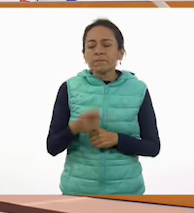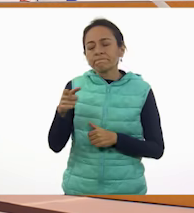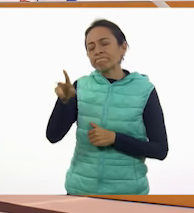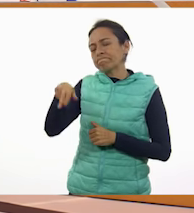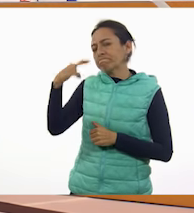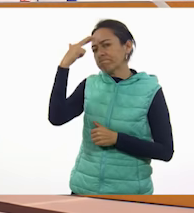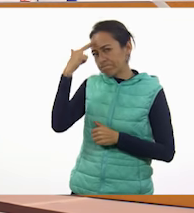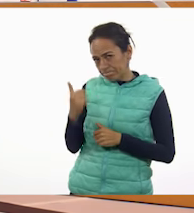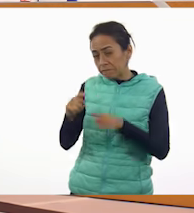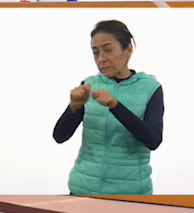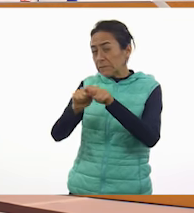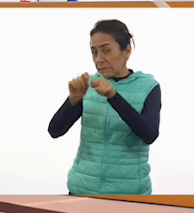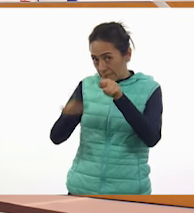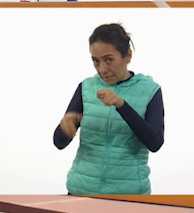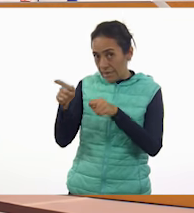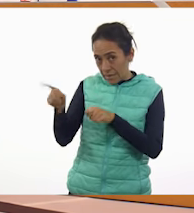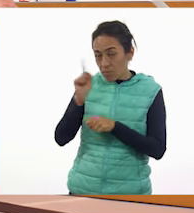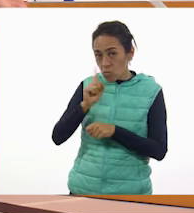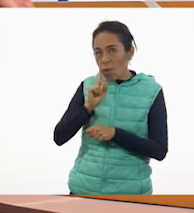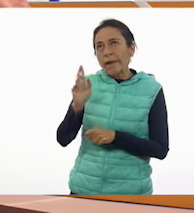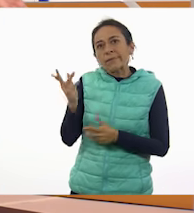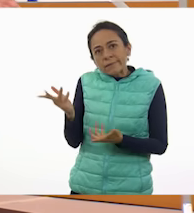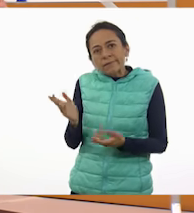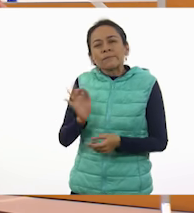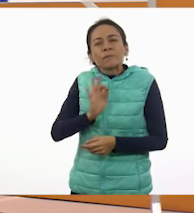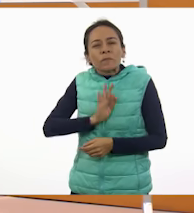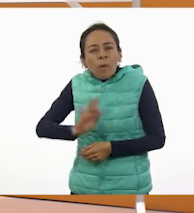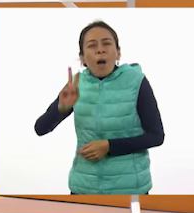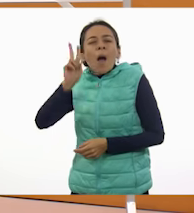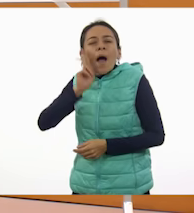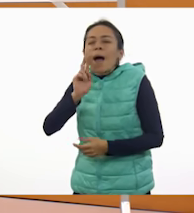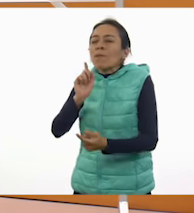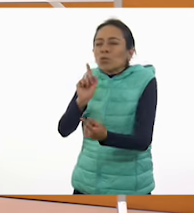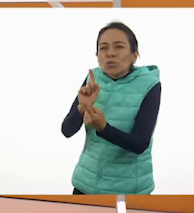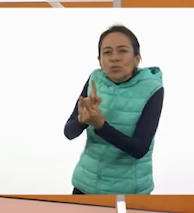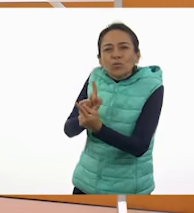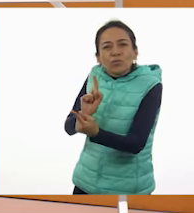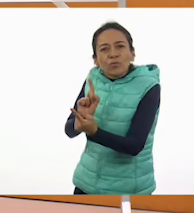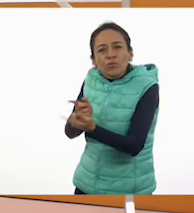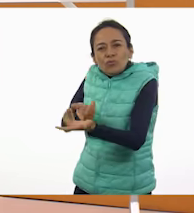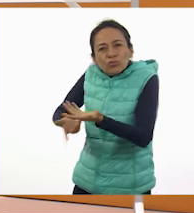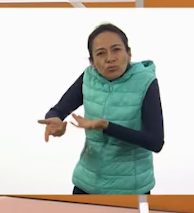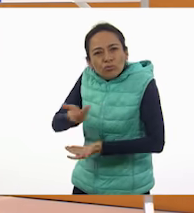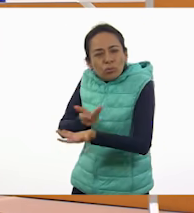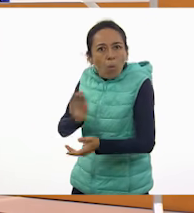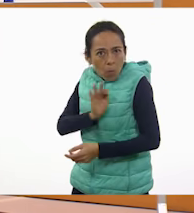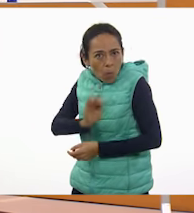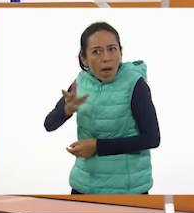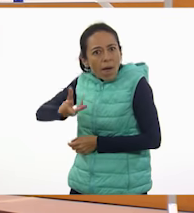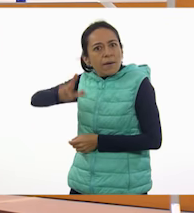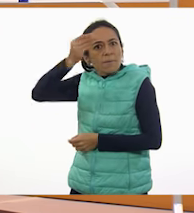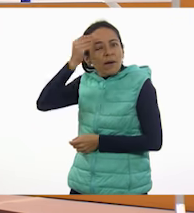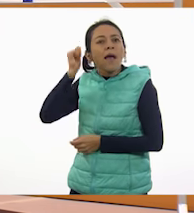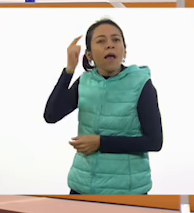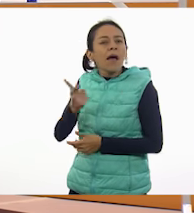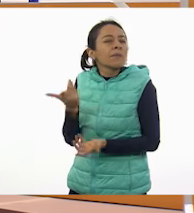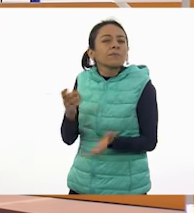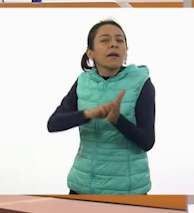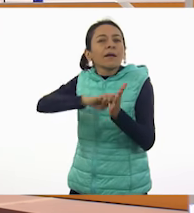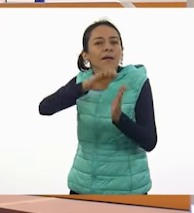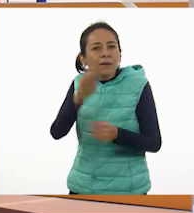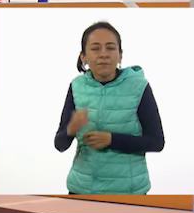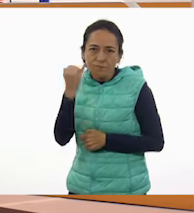si se diera la oportunidad de convivir un poquito más con Cristina, quizá podría aprender muchas cosas. Una de ellas, por ejemplo, hablar náhuatl